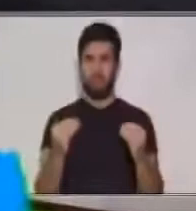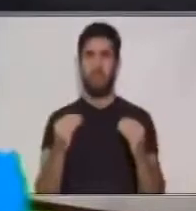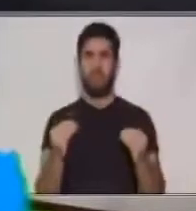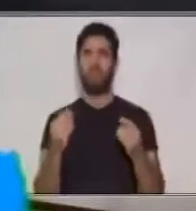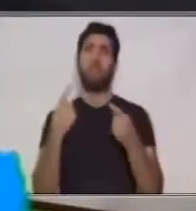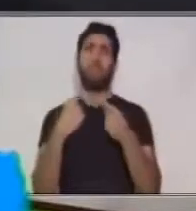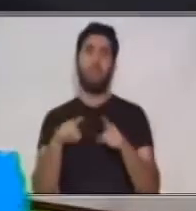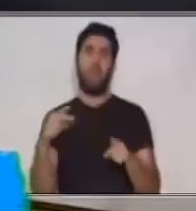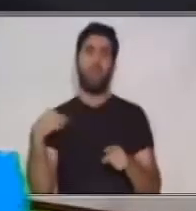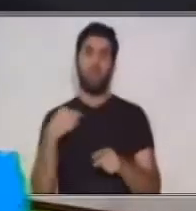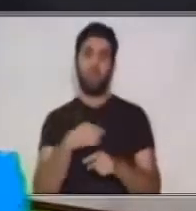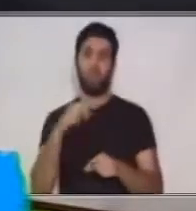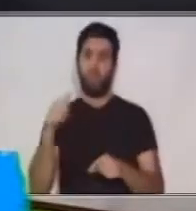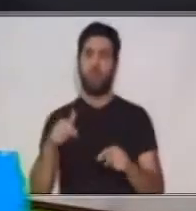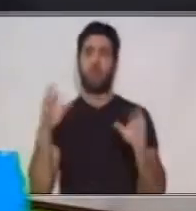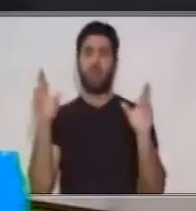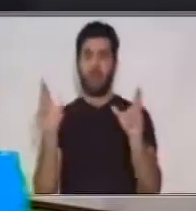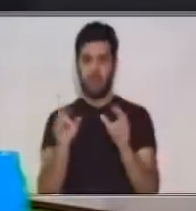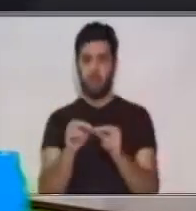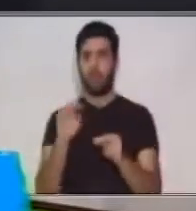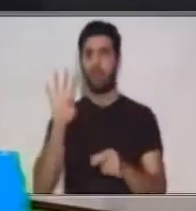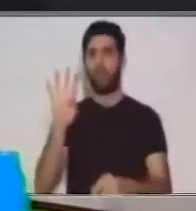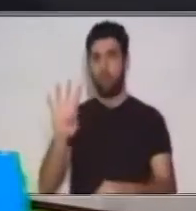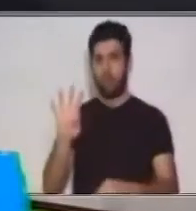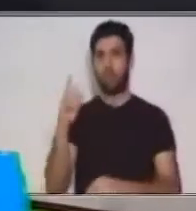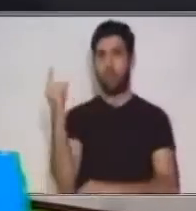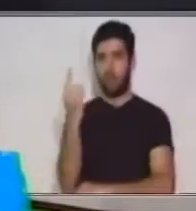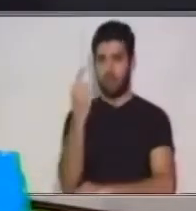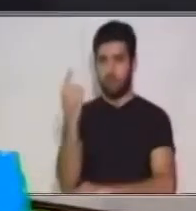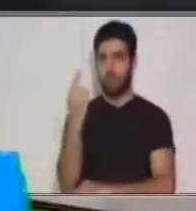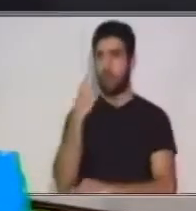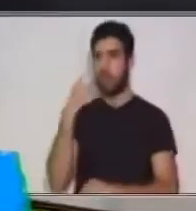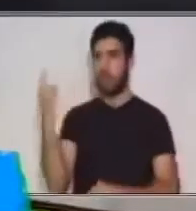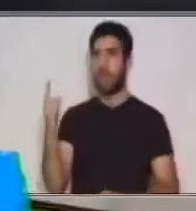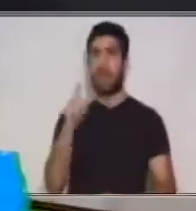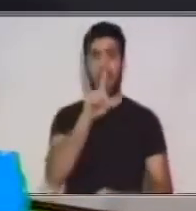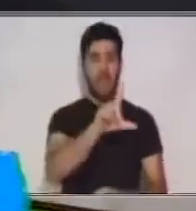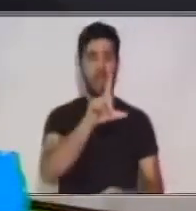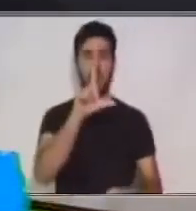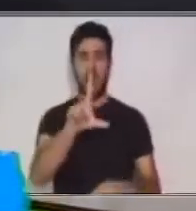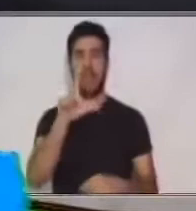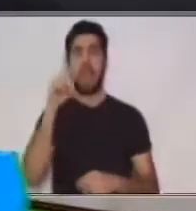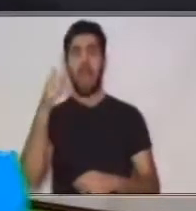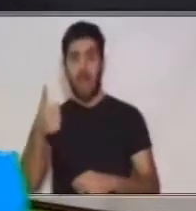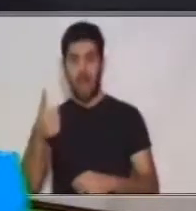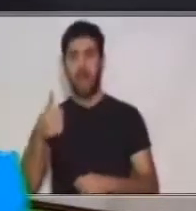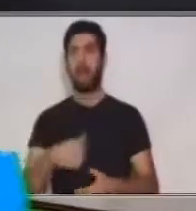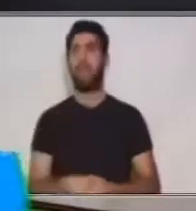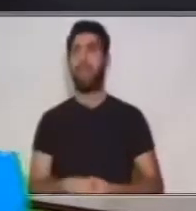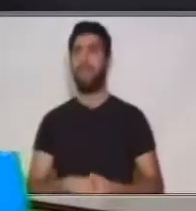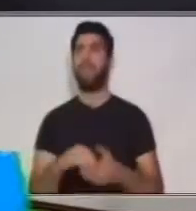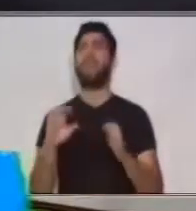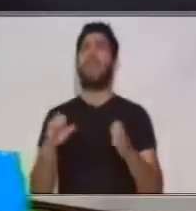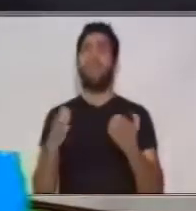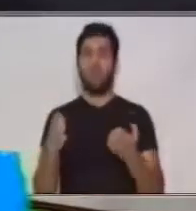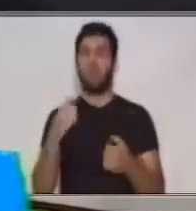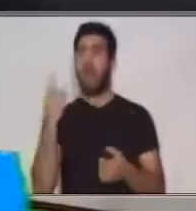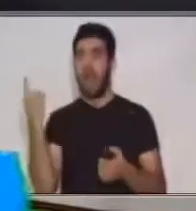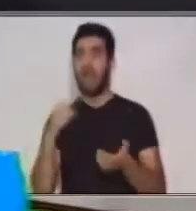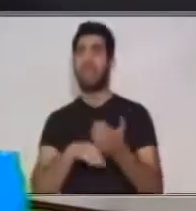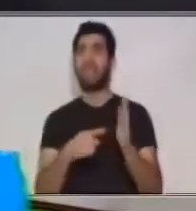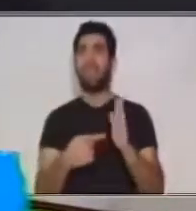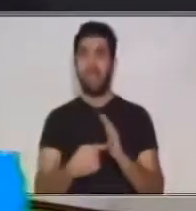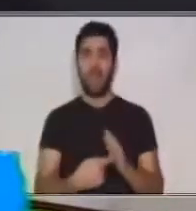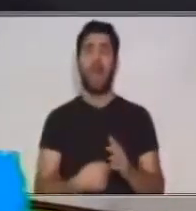más, pero hoy solo vamos a estar trabajando con estos cuatro principales, que va a ser lado, lado, ángulo. Quiere decir que dos lados y